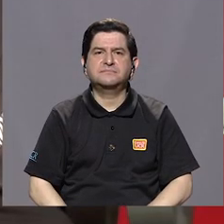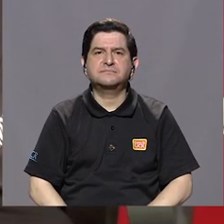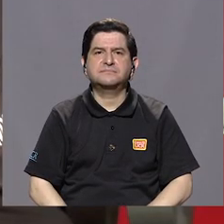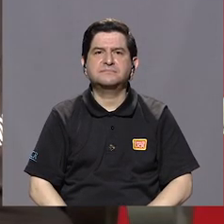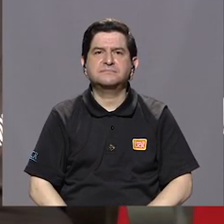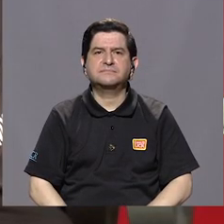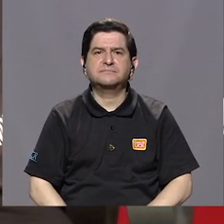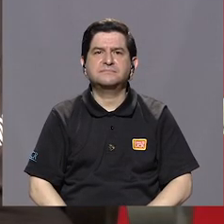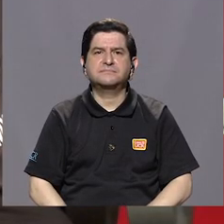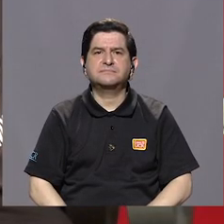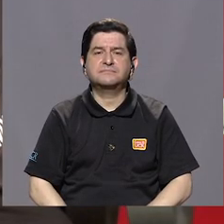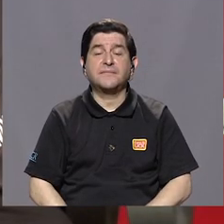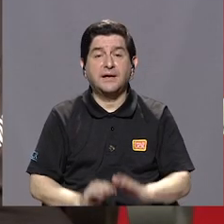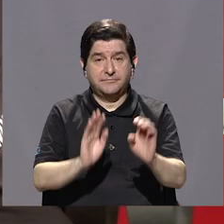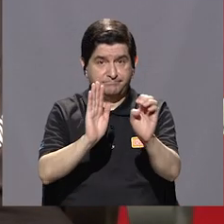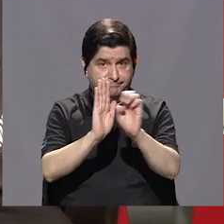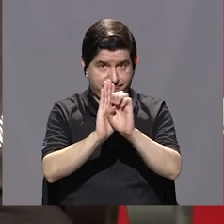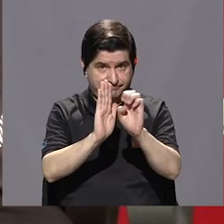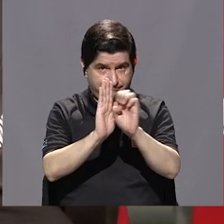Y, por ejemplo,